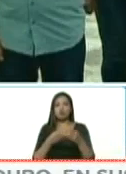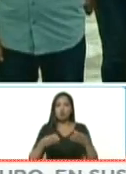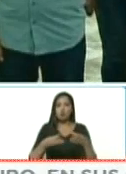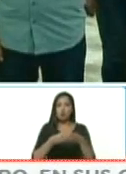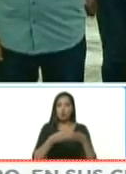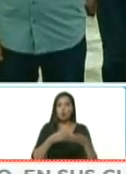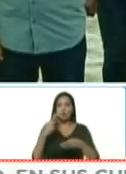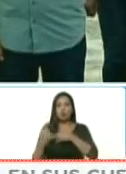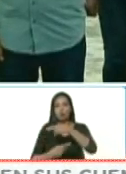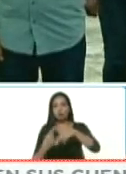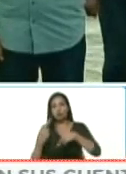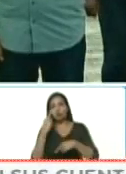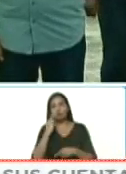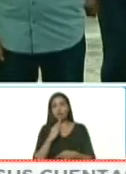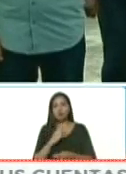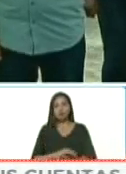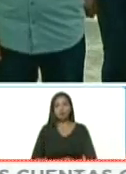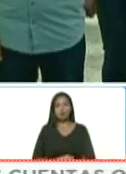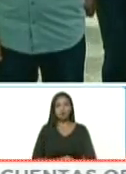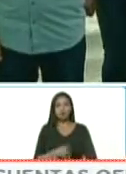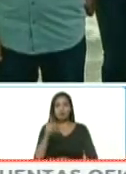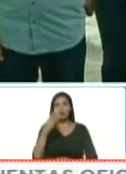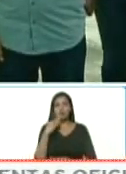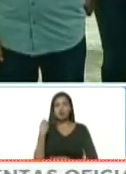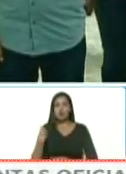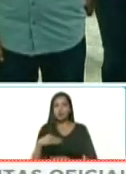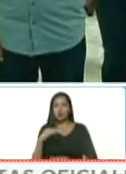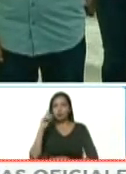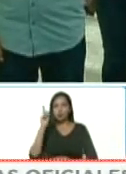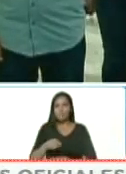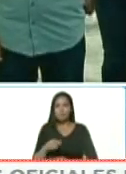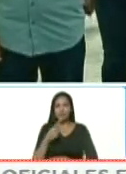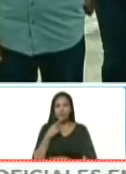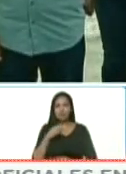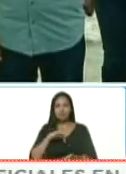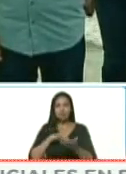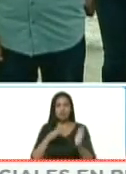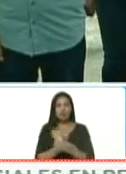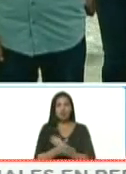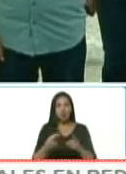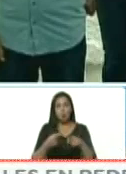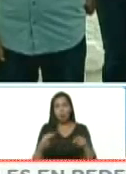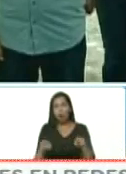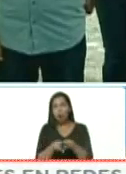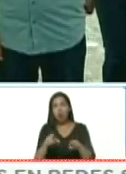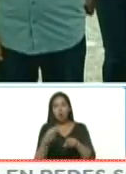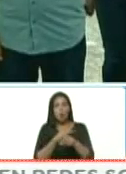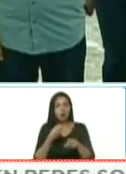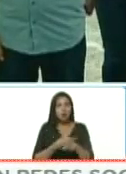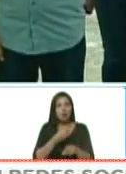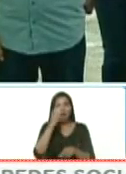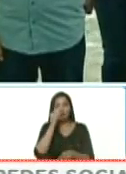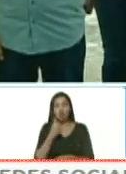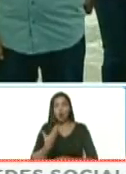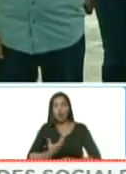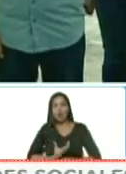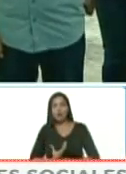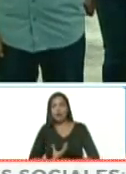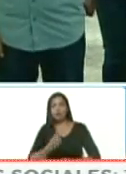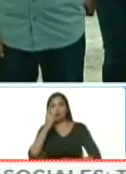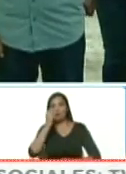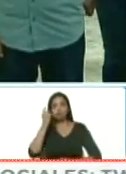de la Revolución Bolivariana y esta juventud, que son los gobernadores, las gobernadoras, los alcaldes, las alcaldesas,